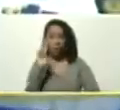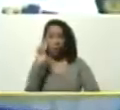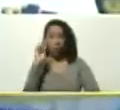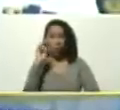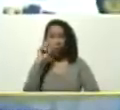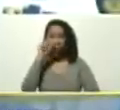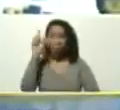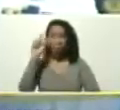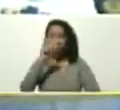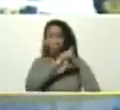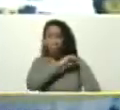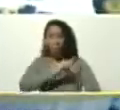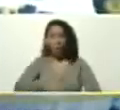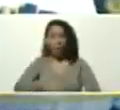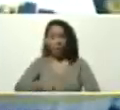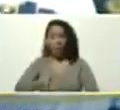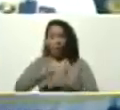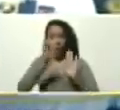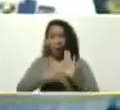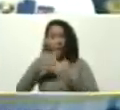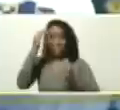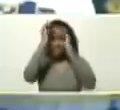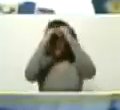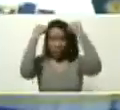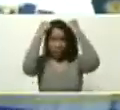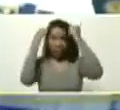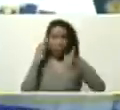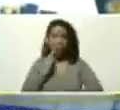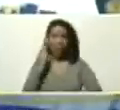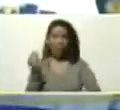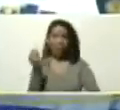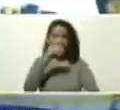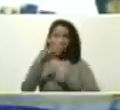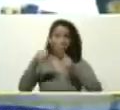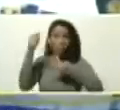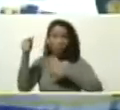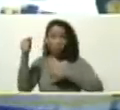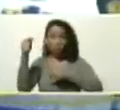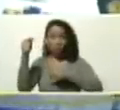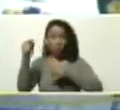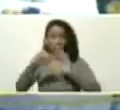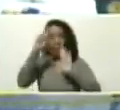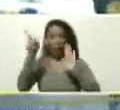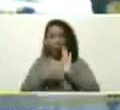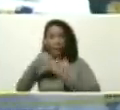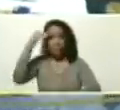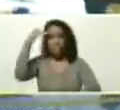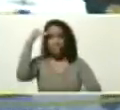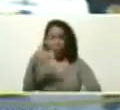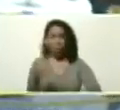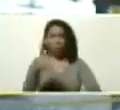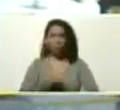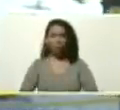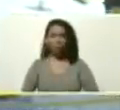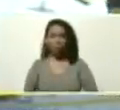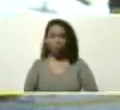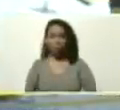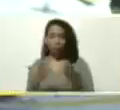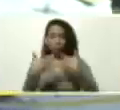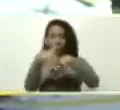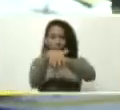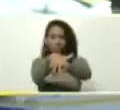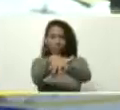comandante general de la Milicia Bolivariana. Y demás oficiales generales y almirantes,